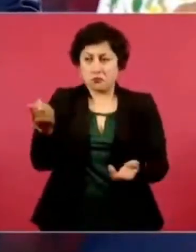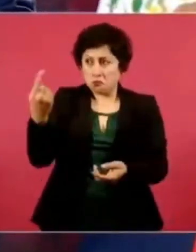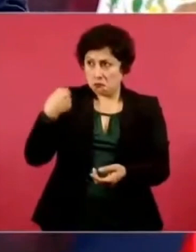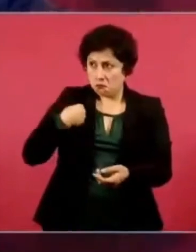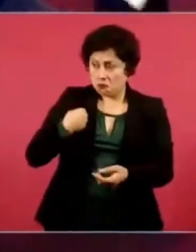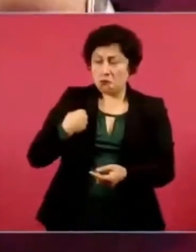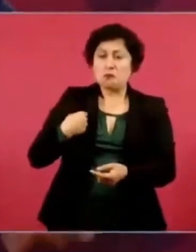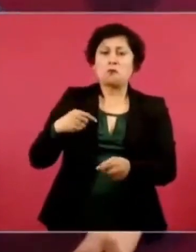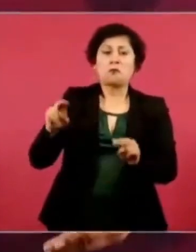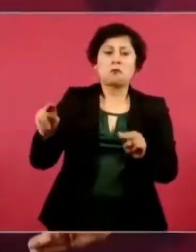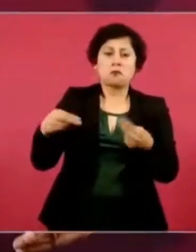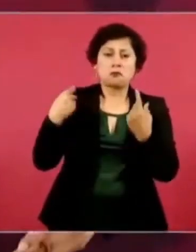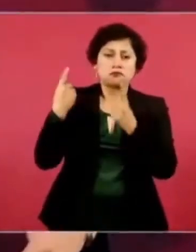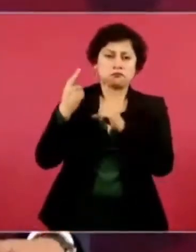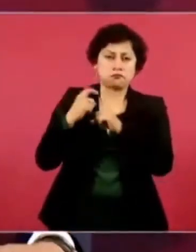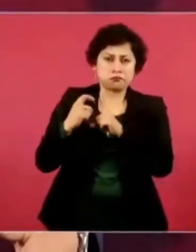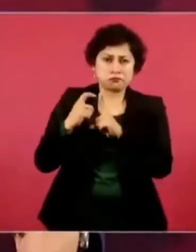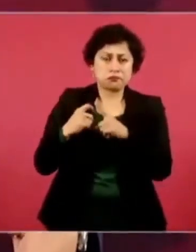como